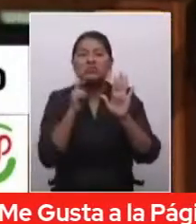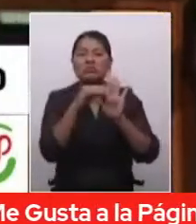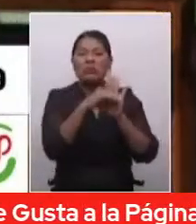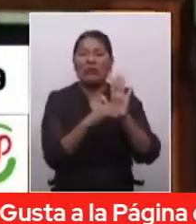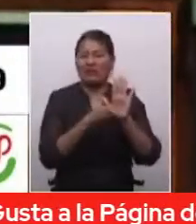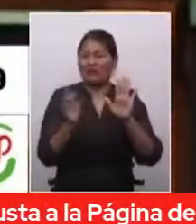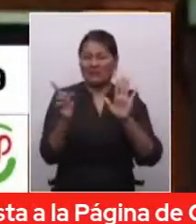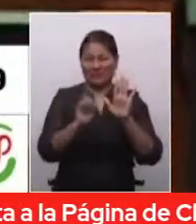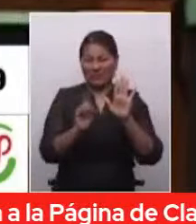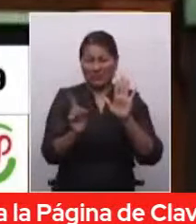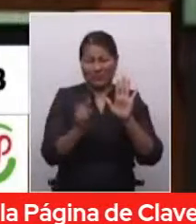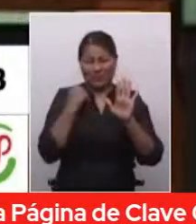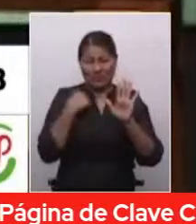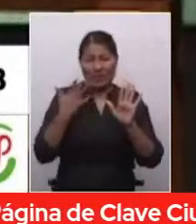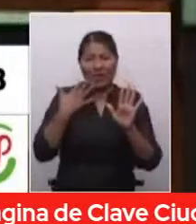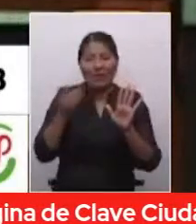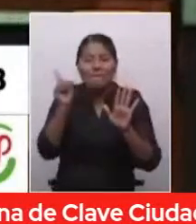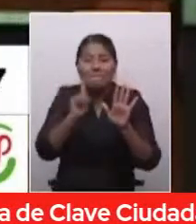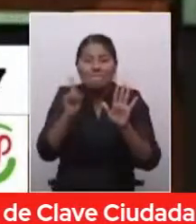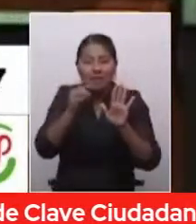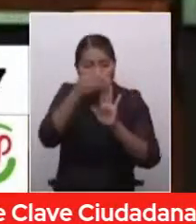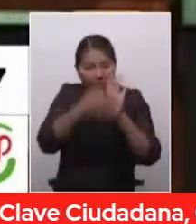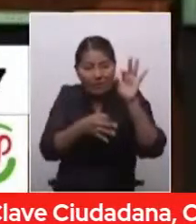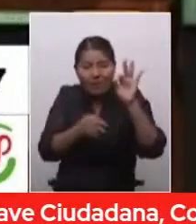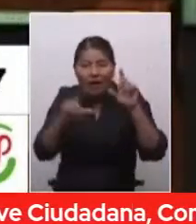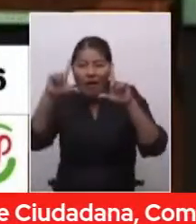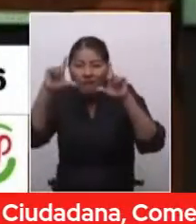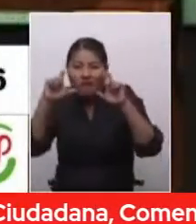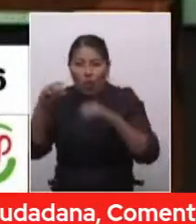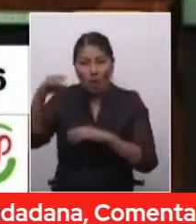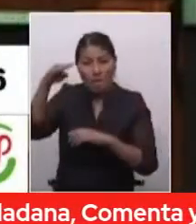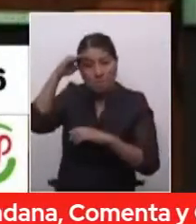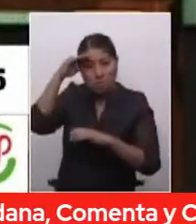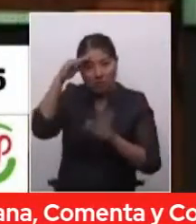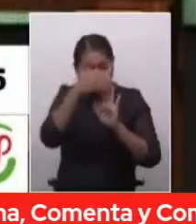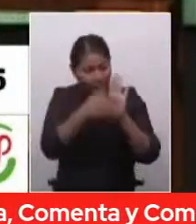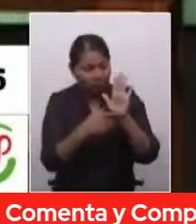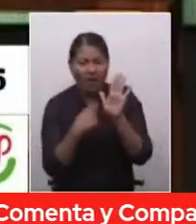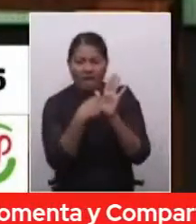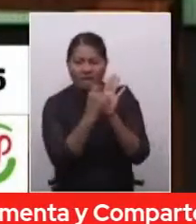Y además mienten diciendo que esto tiene una foto de una policía y tienen